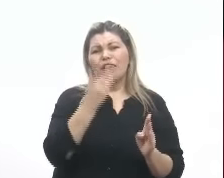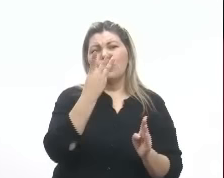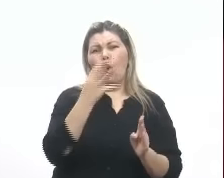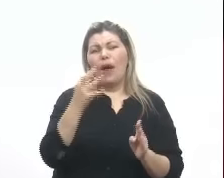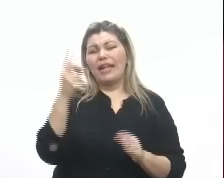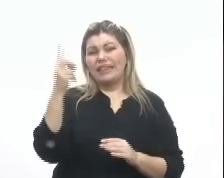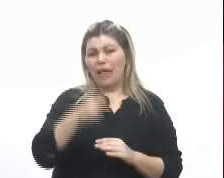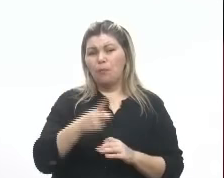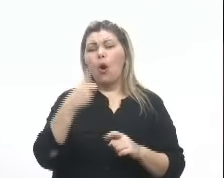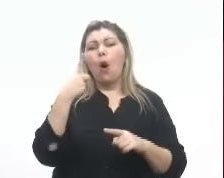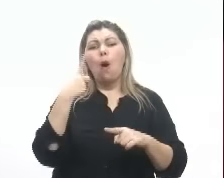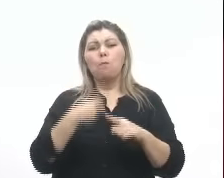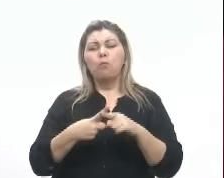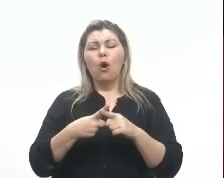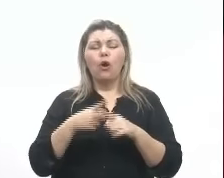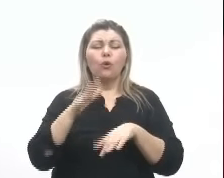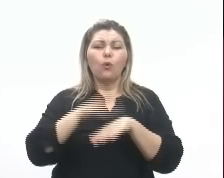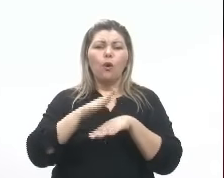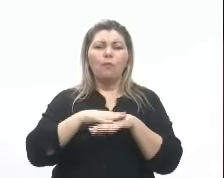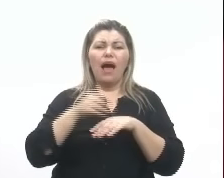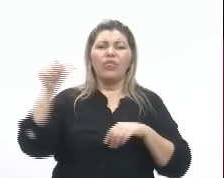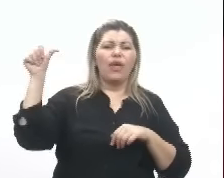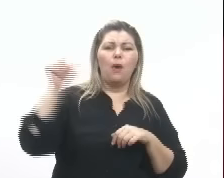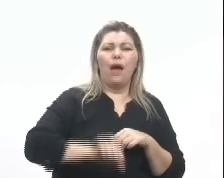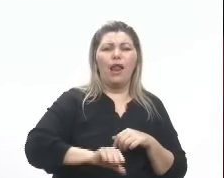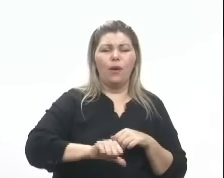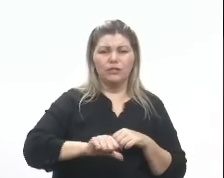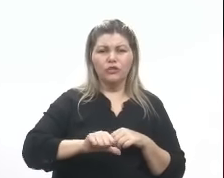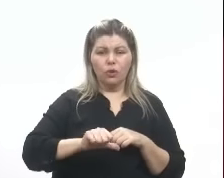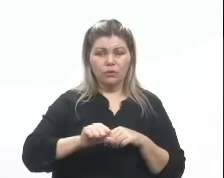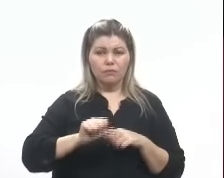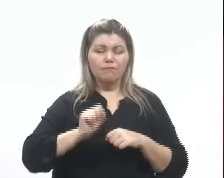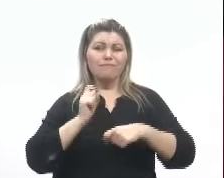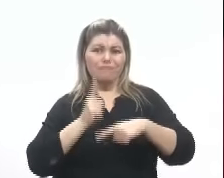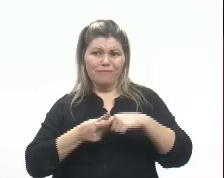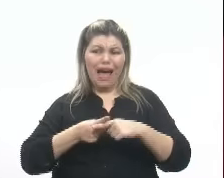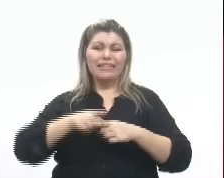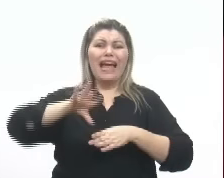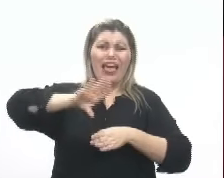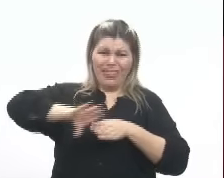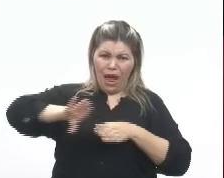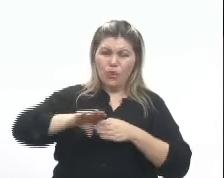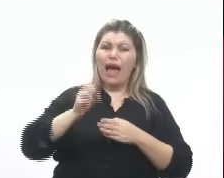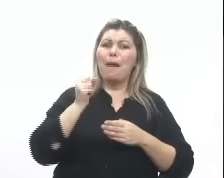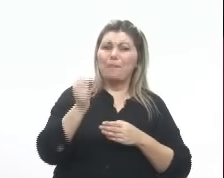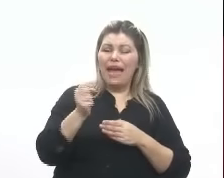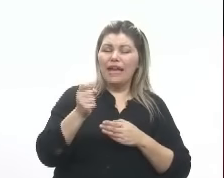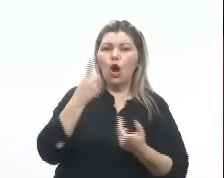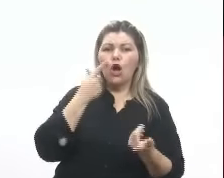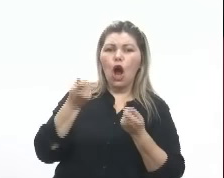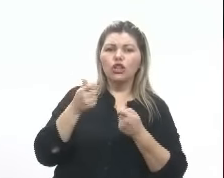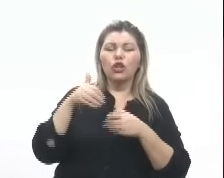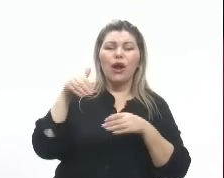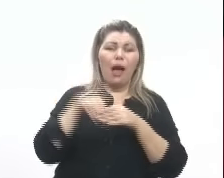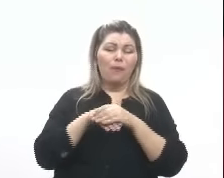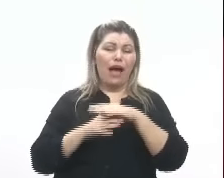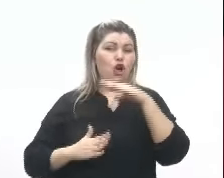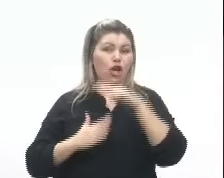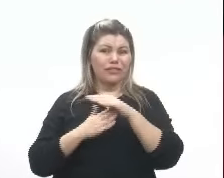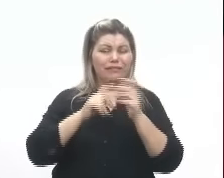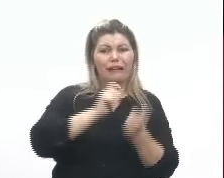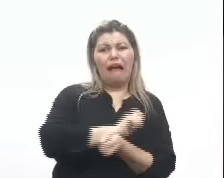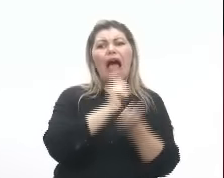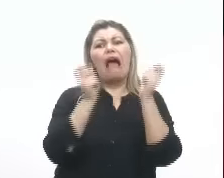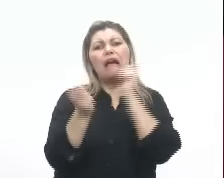150% por la brutal devaluación. Y encima la deuda que estaba en pesos, controlada por Banco Central, la pasaron